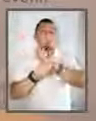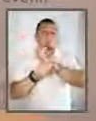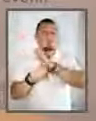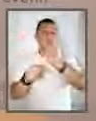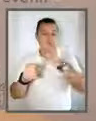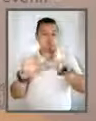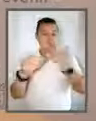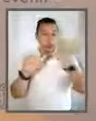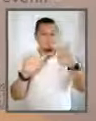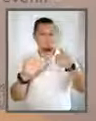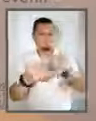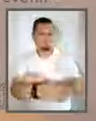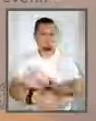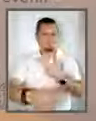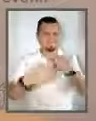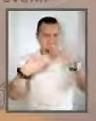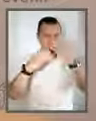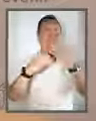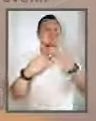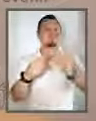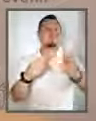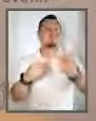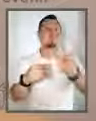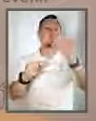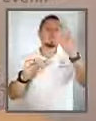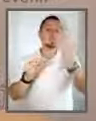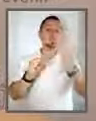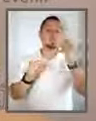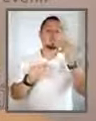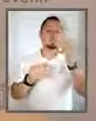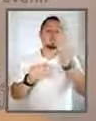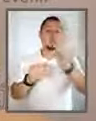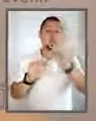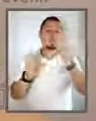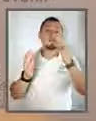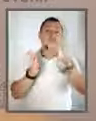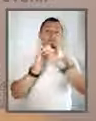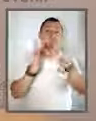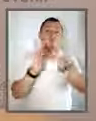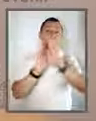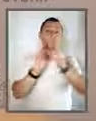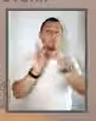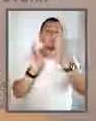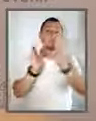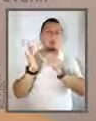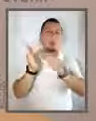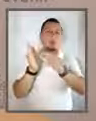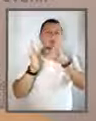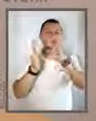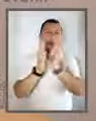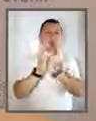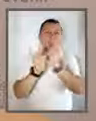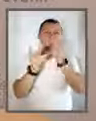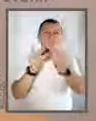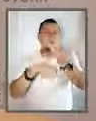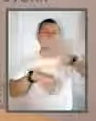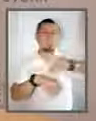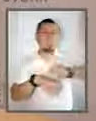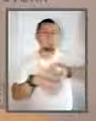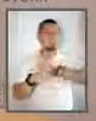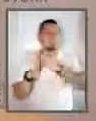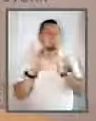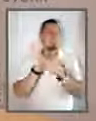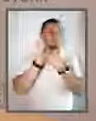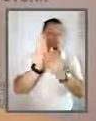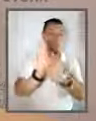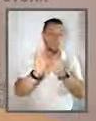pruebas que no cumplan con los estándares de calidad y que pudieran estar poniendo en riesgo la salud de la población